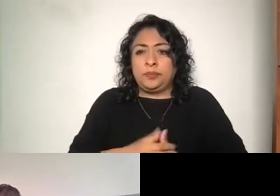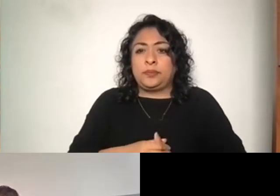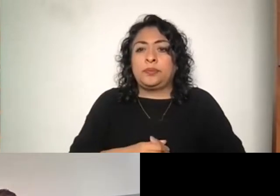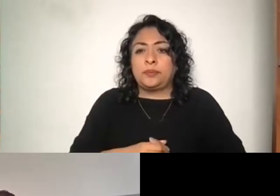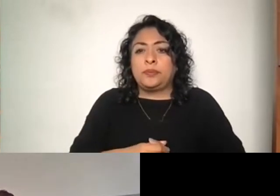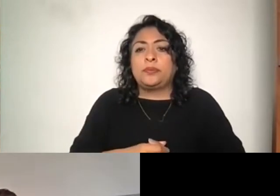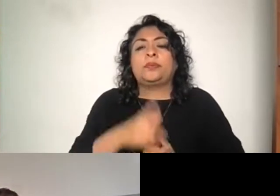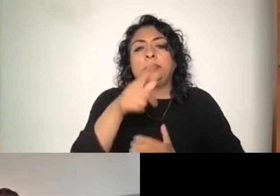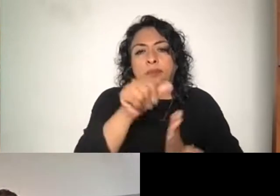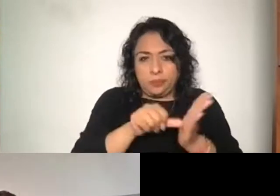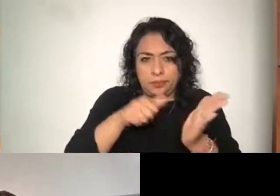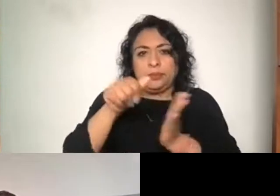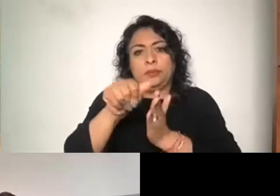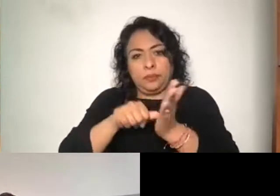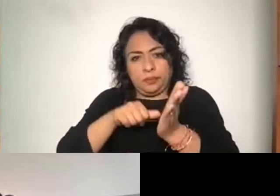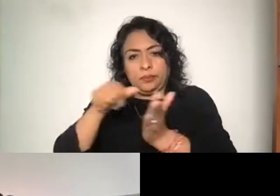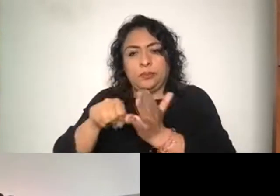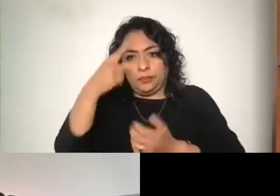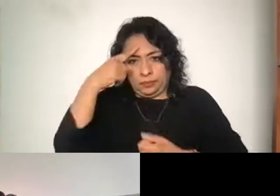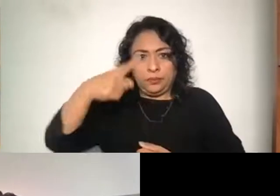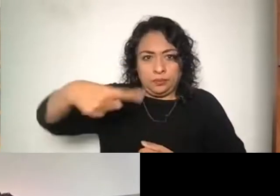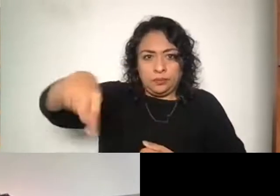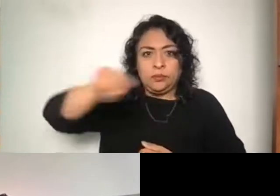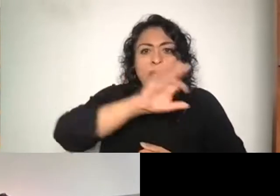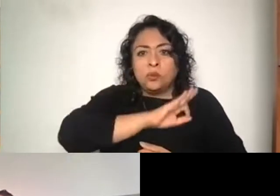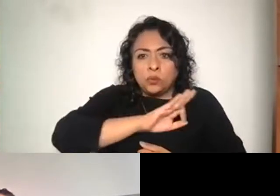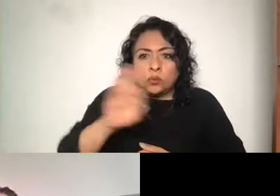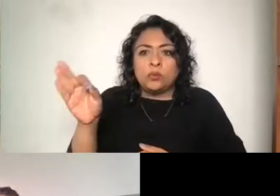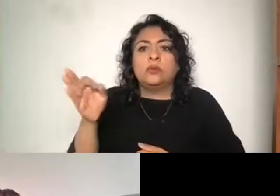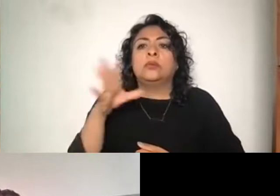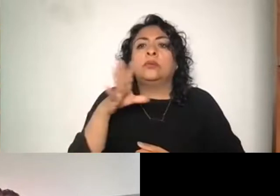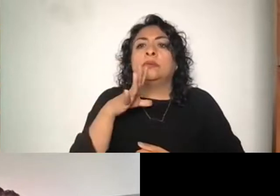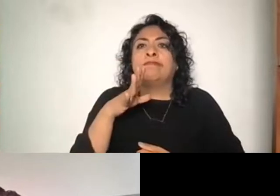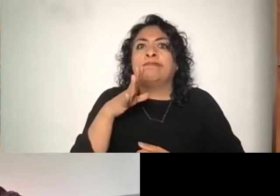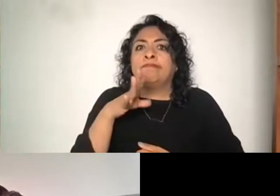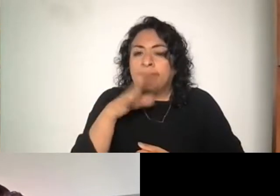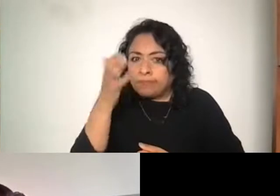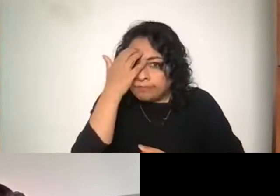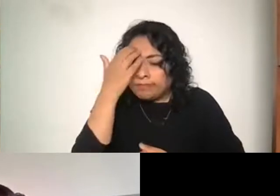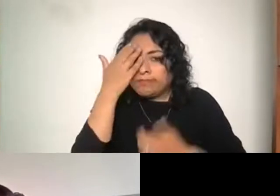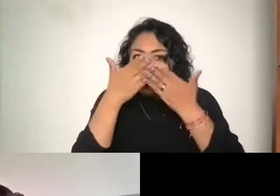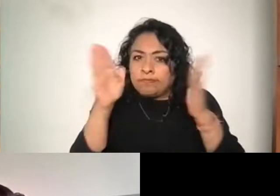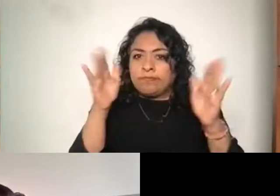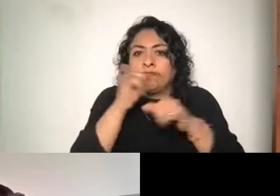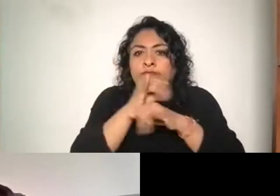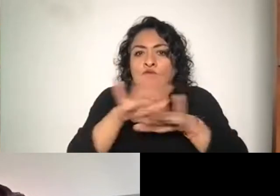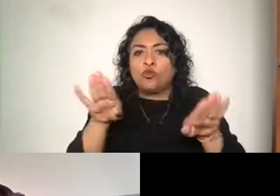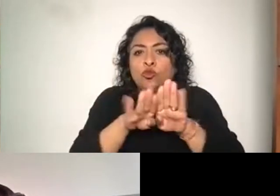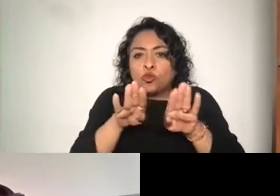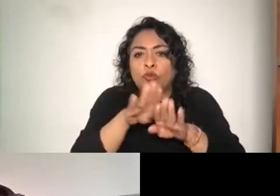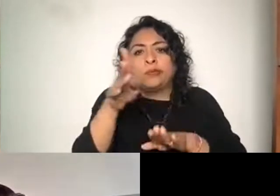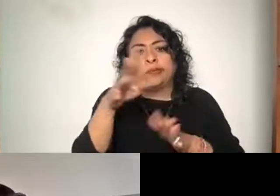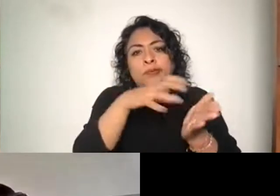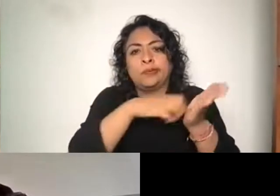son por mes para que ustedes puedan acceder o tener información sobre cómo acceder a estos